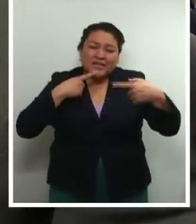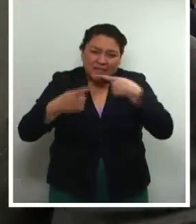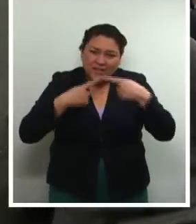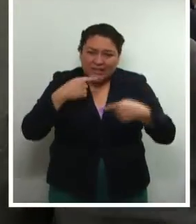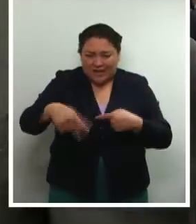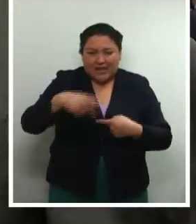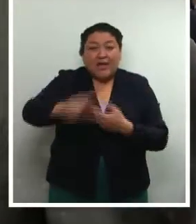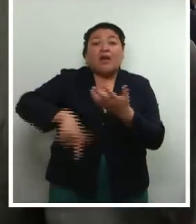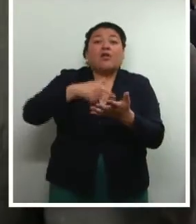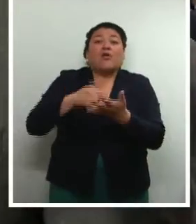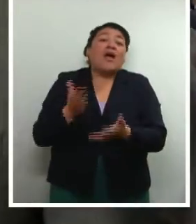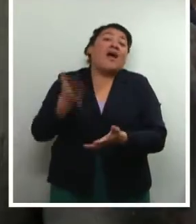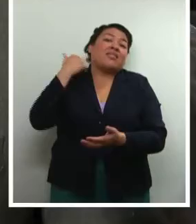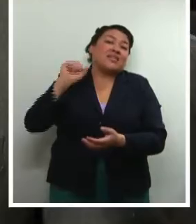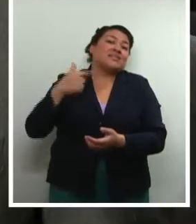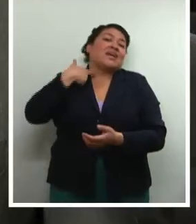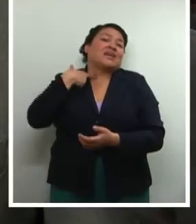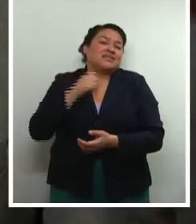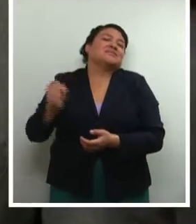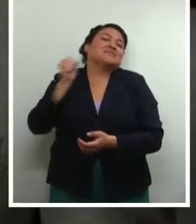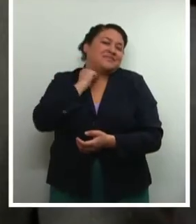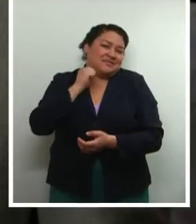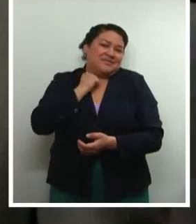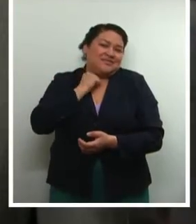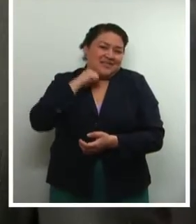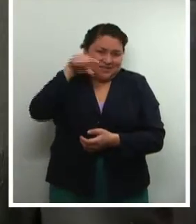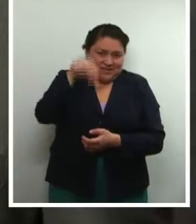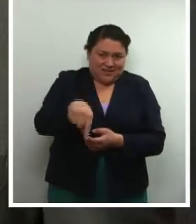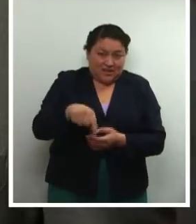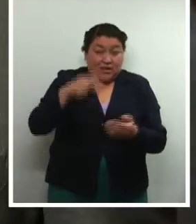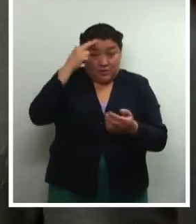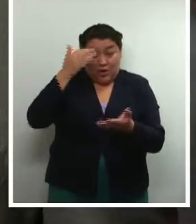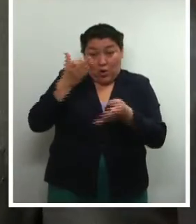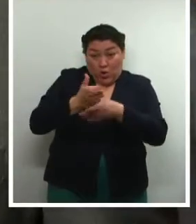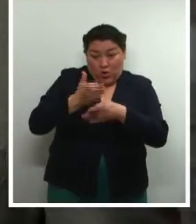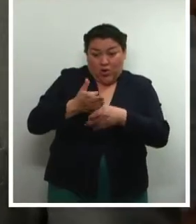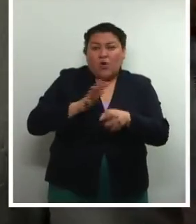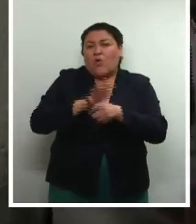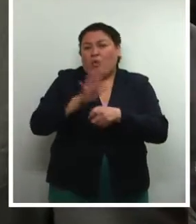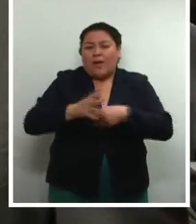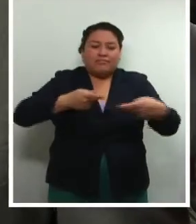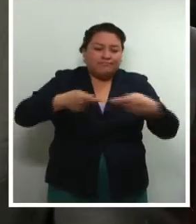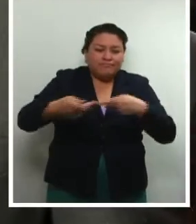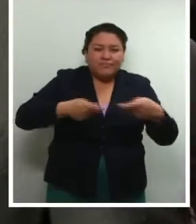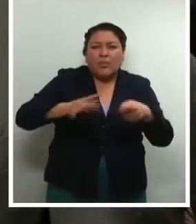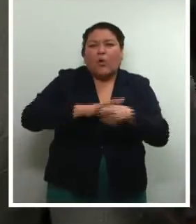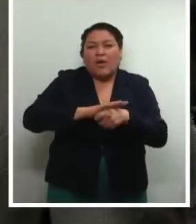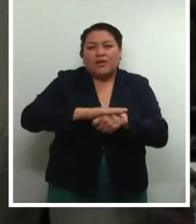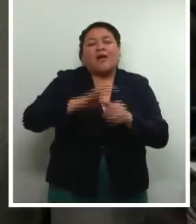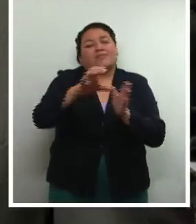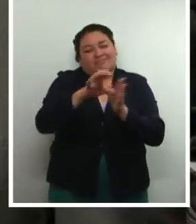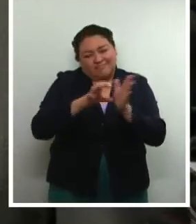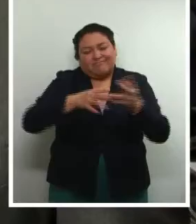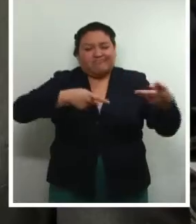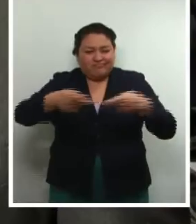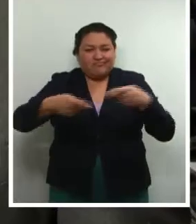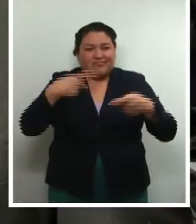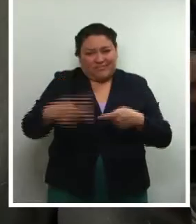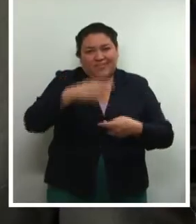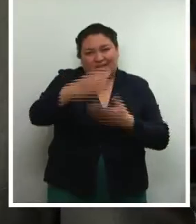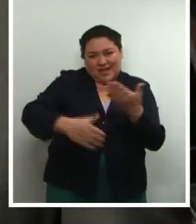de la antigua sede del Senado de la República, en donde se lleva a cabo la discusión del proyecto de Constitución